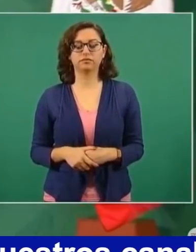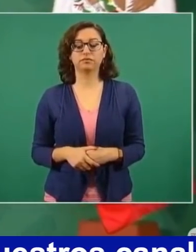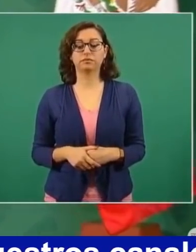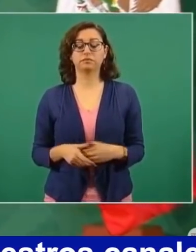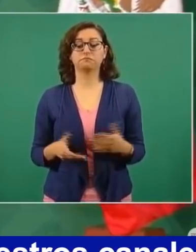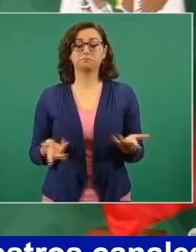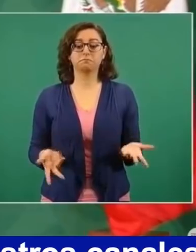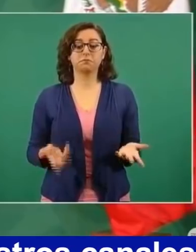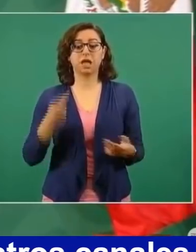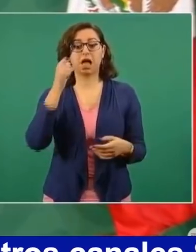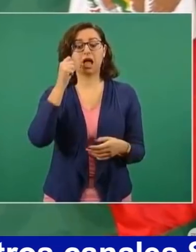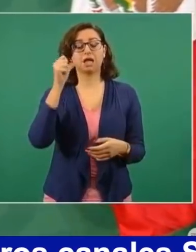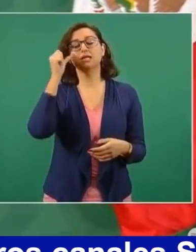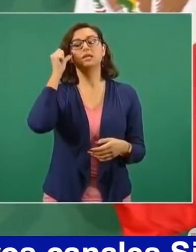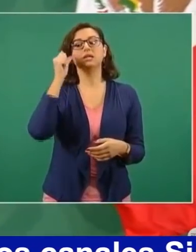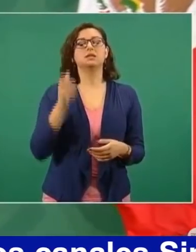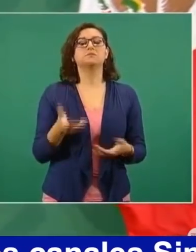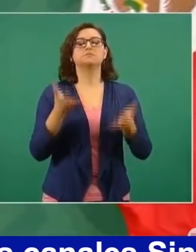un acuerdo,